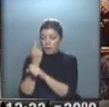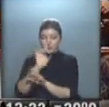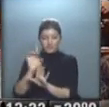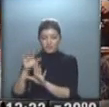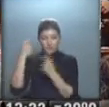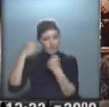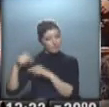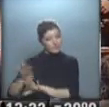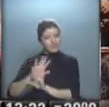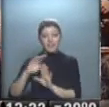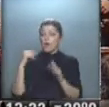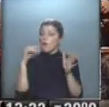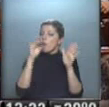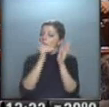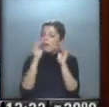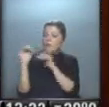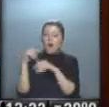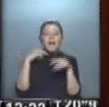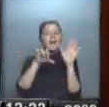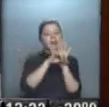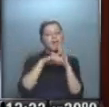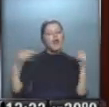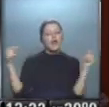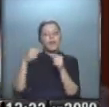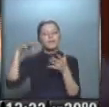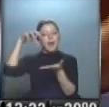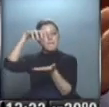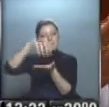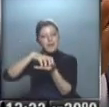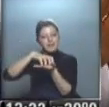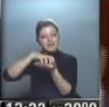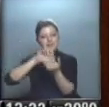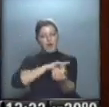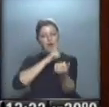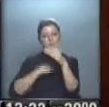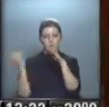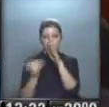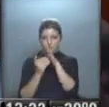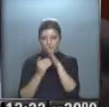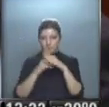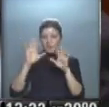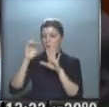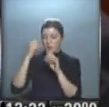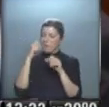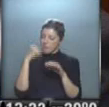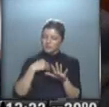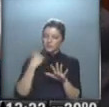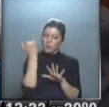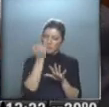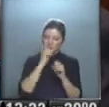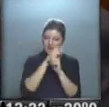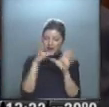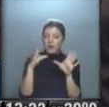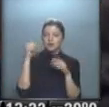cualquier ley antimonopólica en cualquier país. Pero para que quede claramente esto, pasemos hasta la 33. Lo que para que quede claro, si Clarín